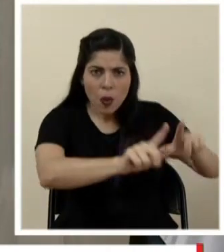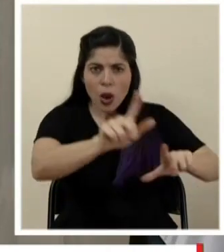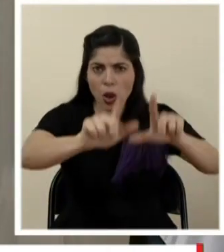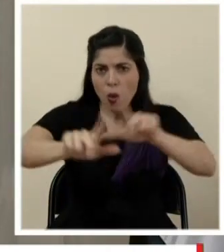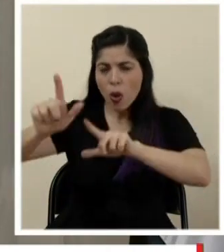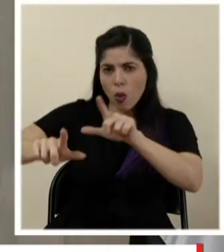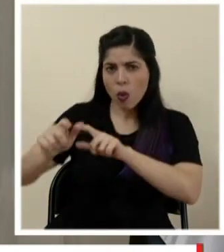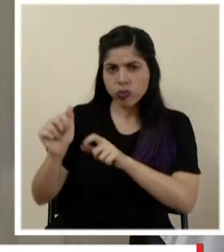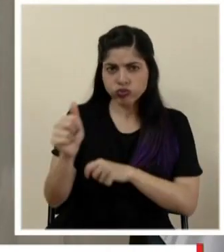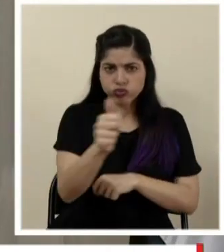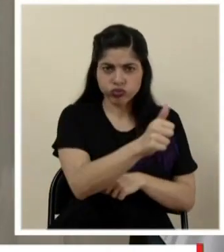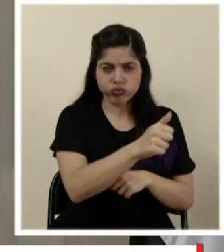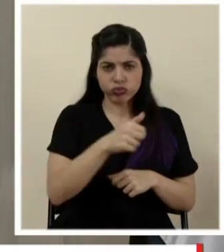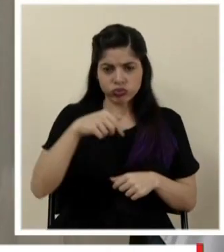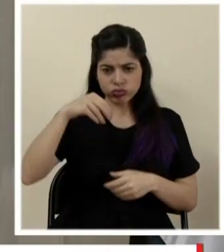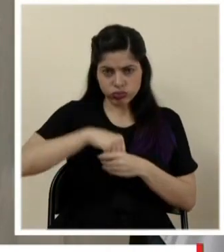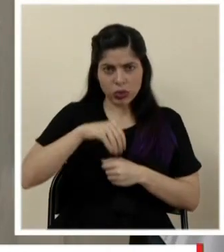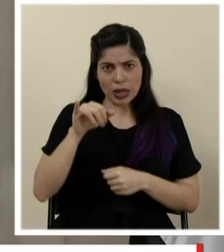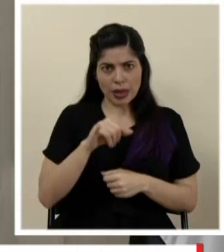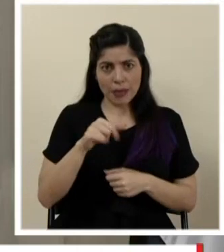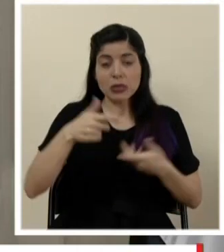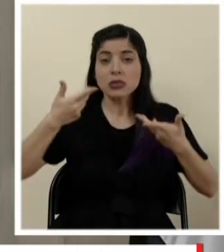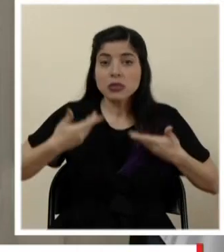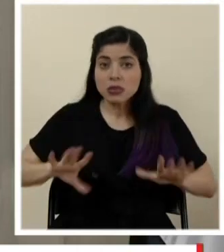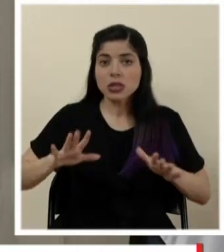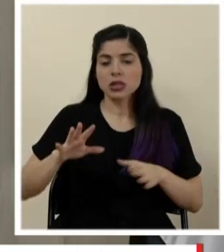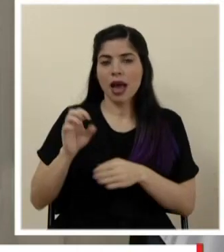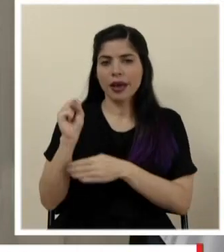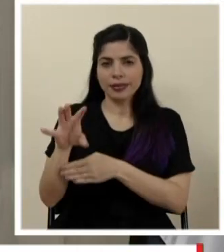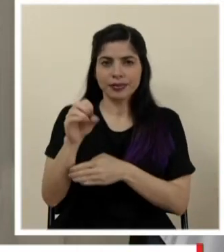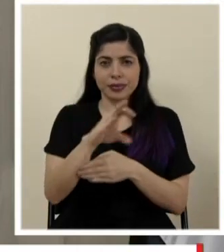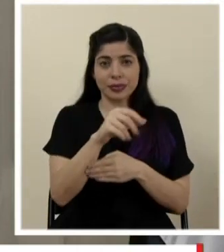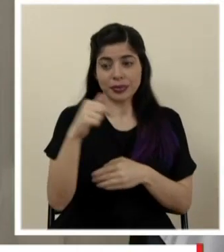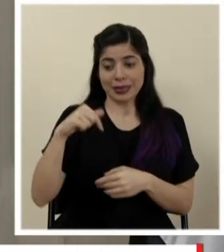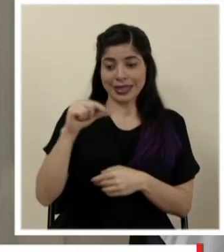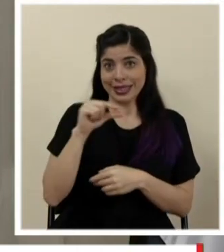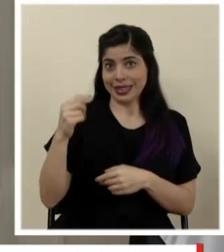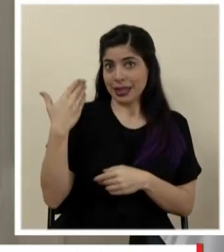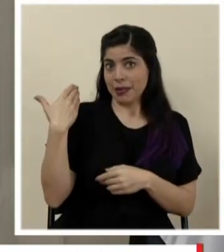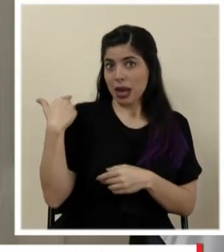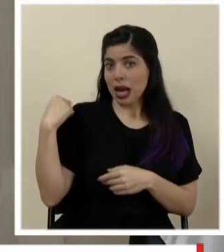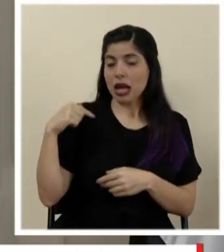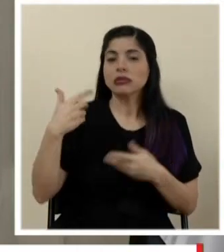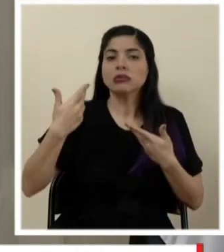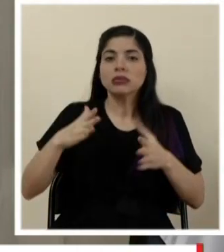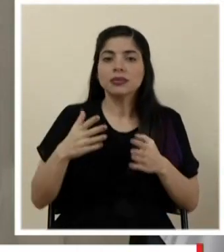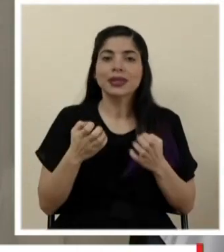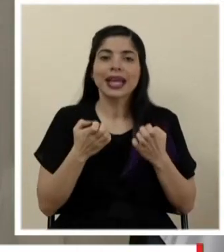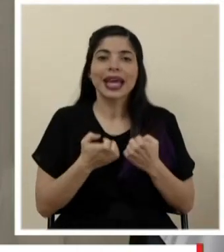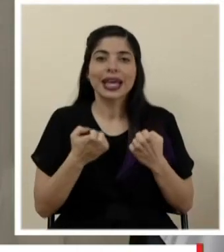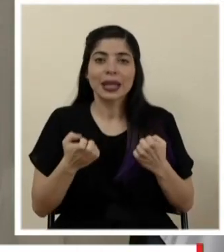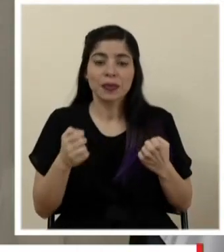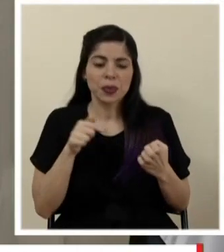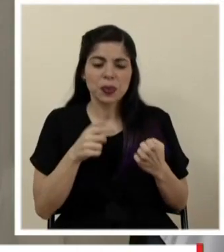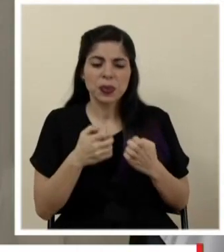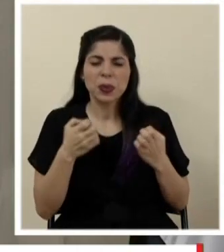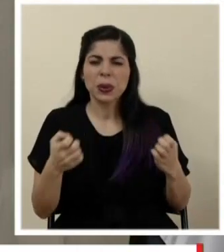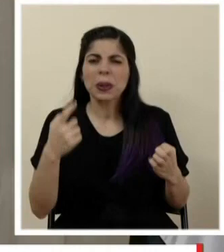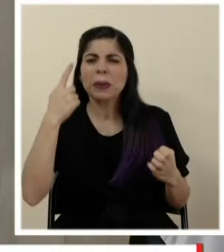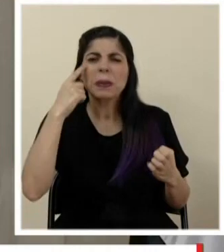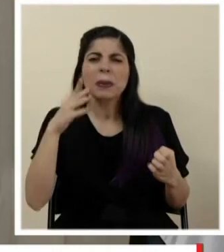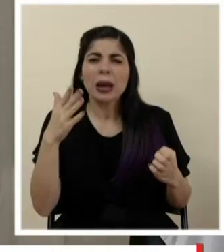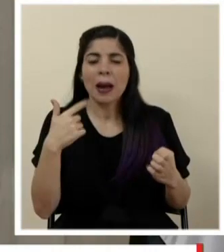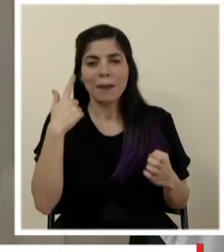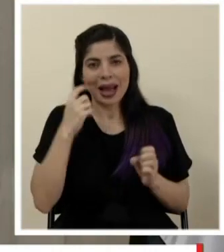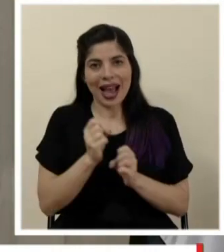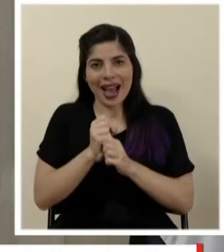pruebas. Ya se han distribuido en esta semana equipos con los cuales se hacen